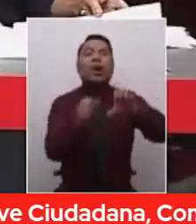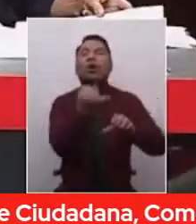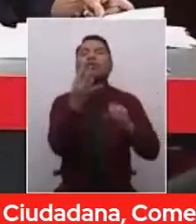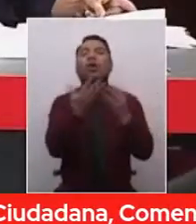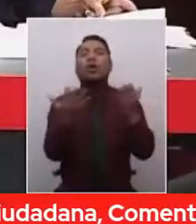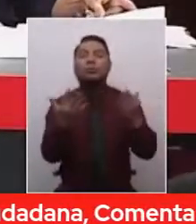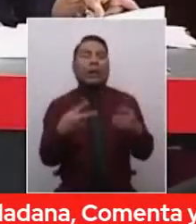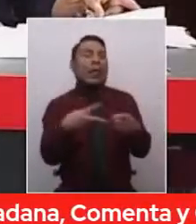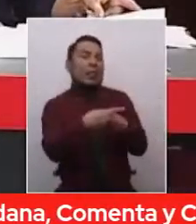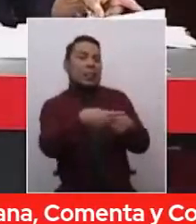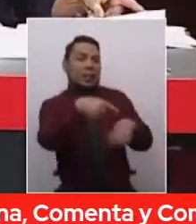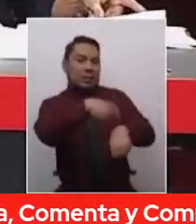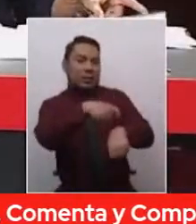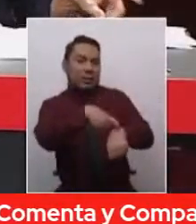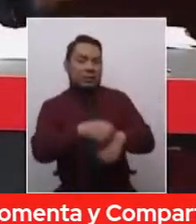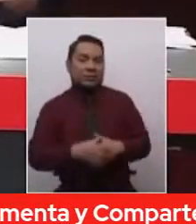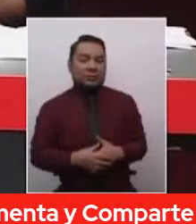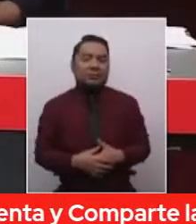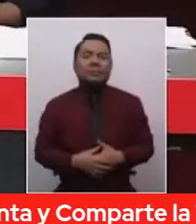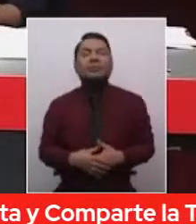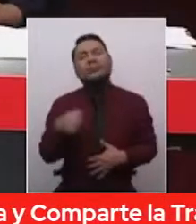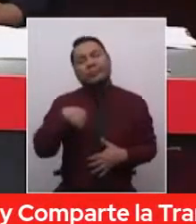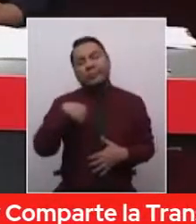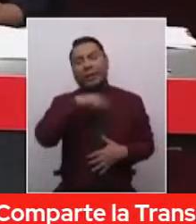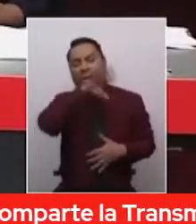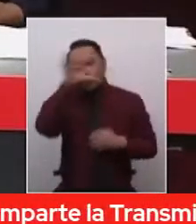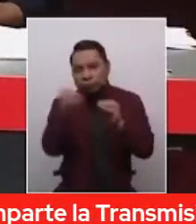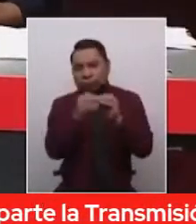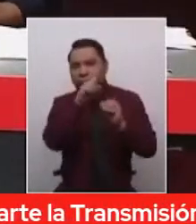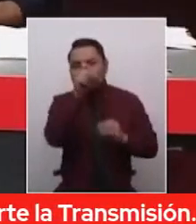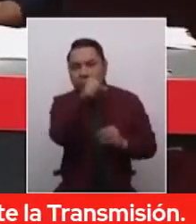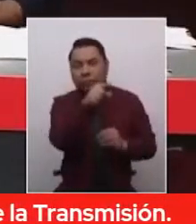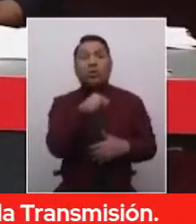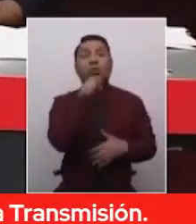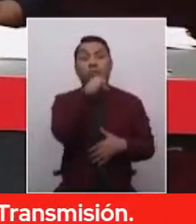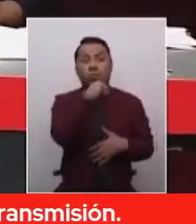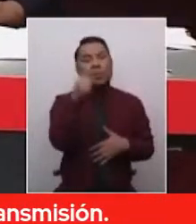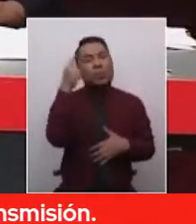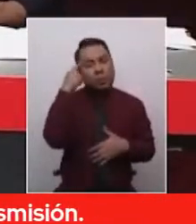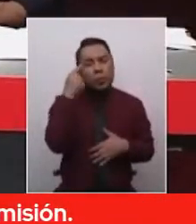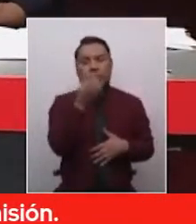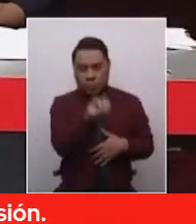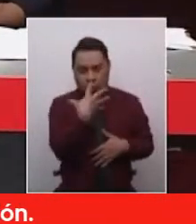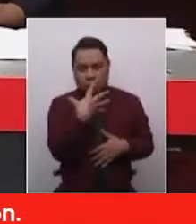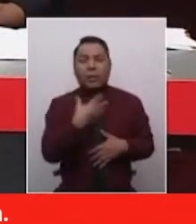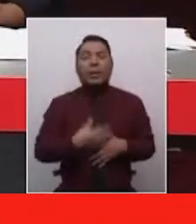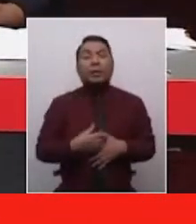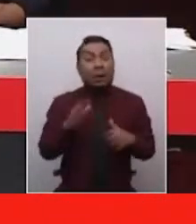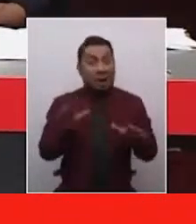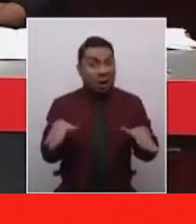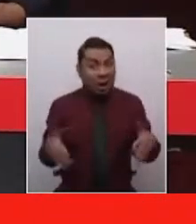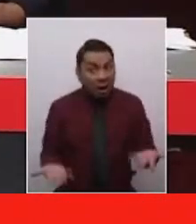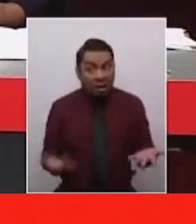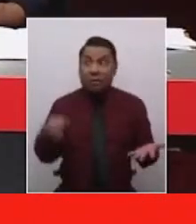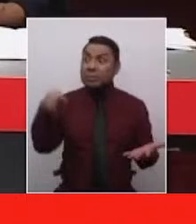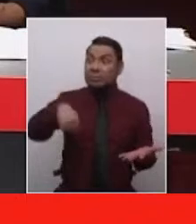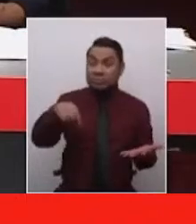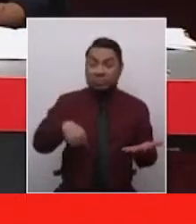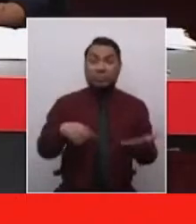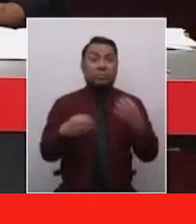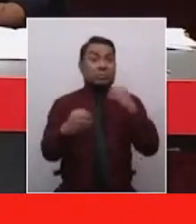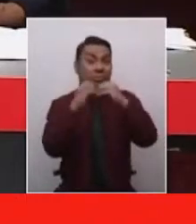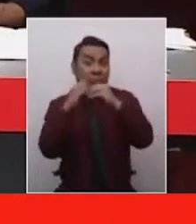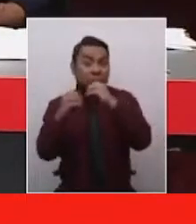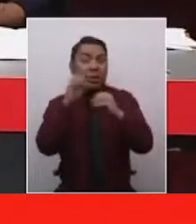Tiempo cumplido, candidato Alegría. Permítame la repregunta. En este plan que usted propone, ¿hay espacio para